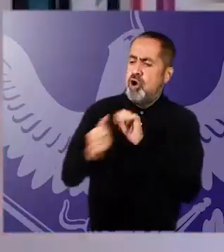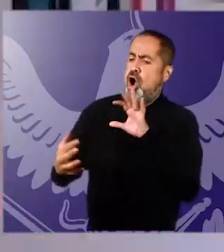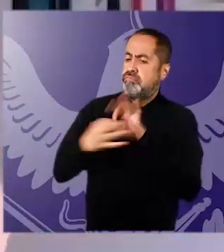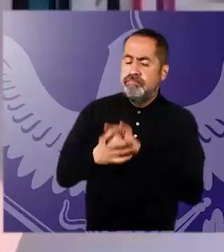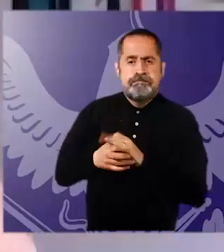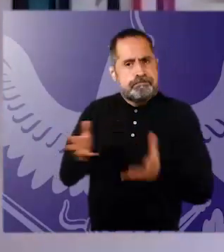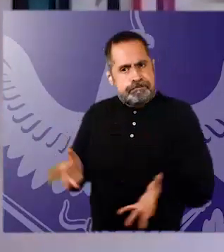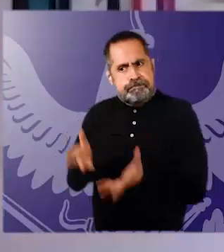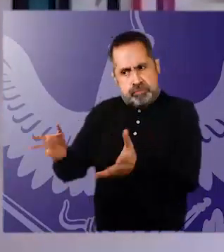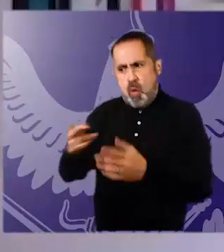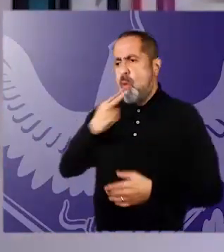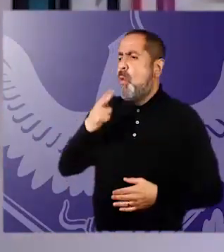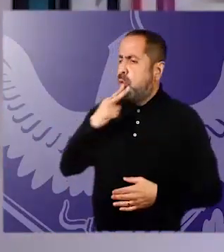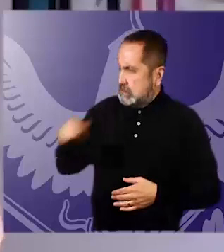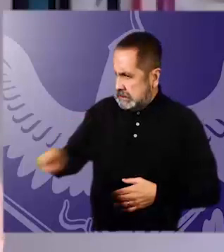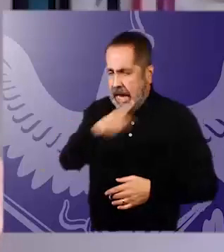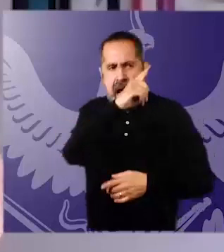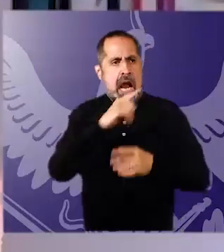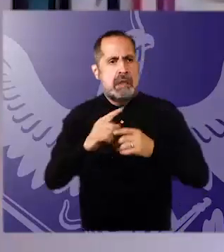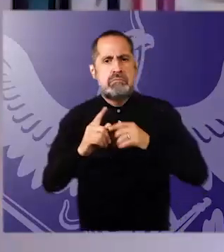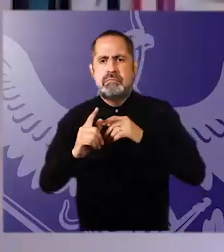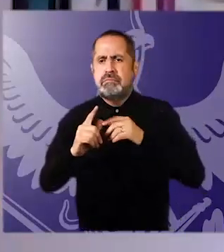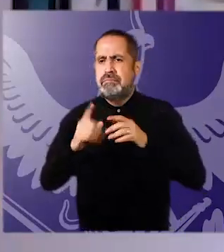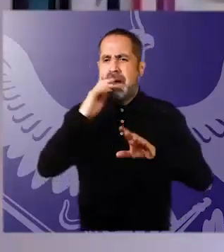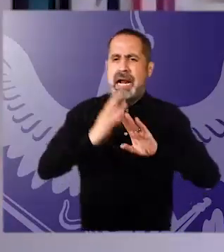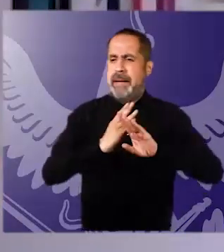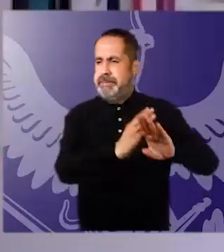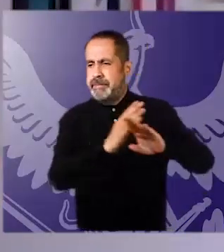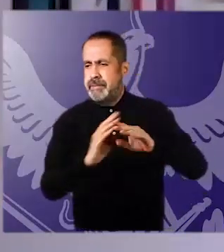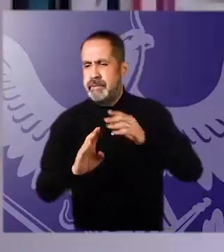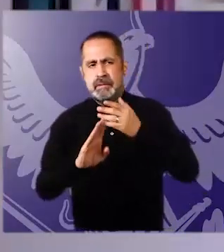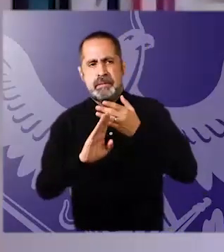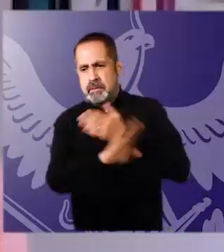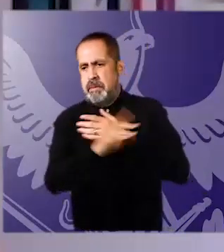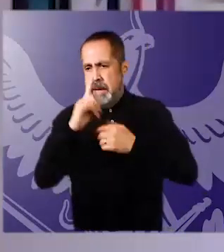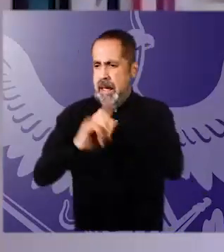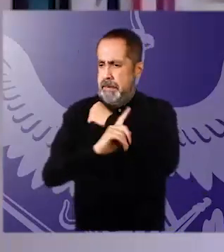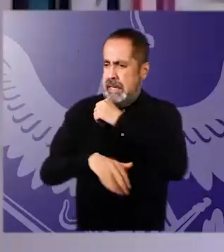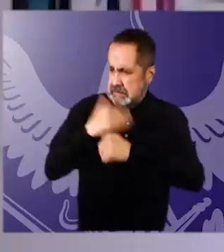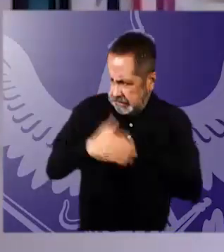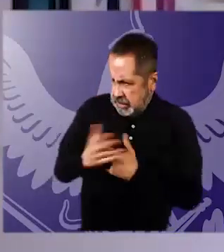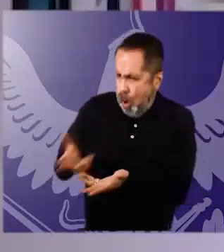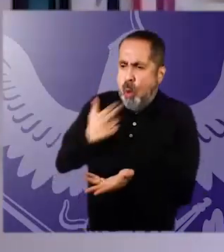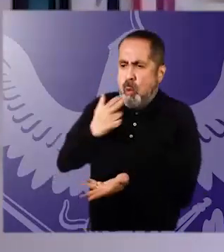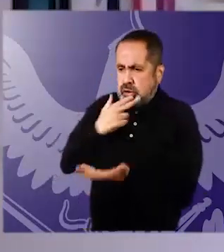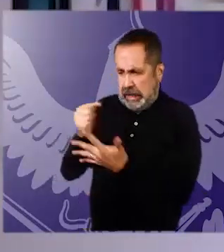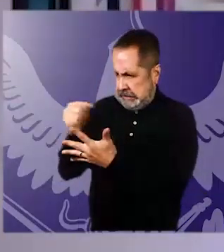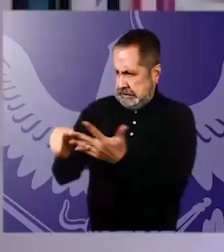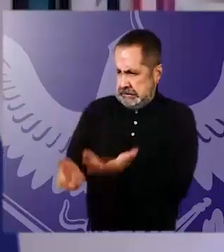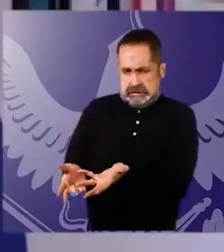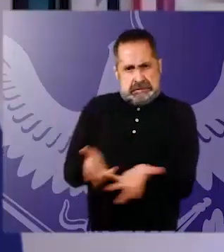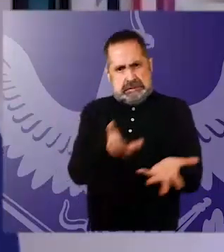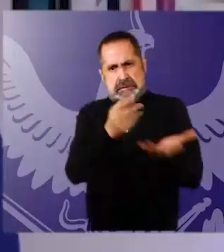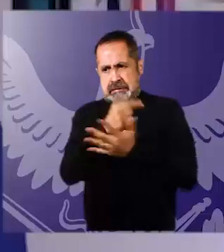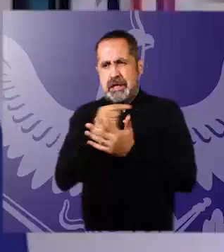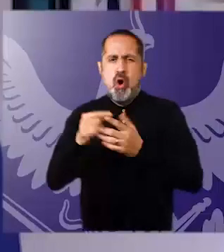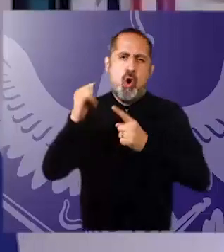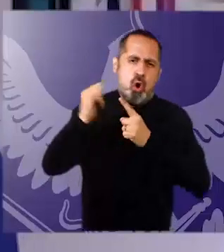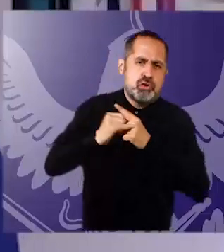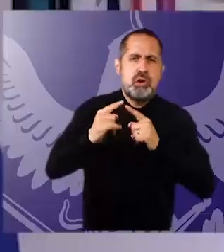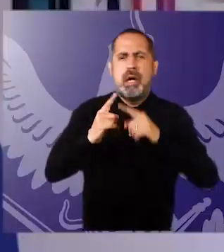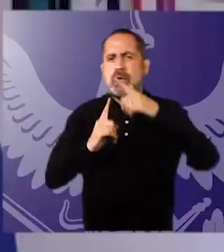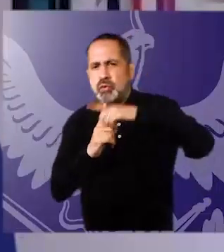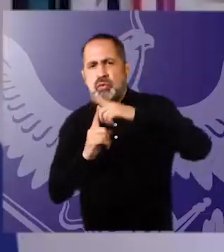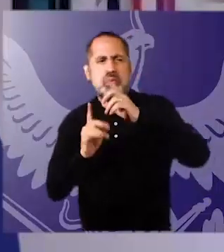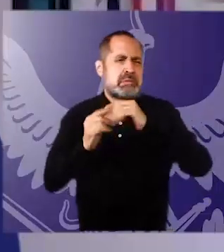estudiantes, incentivarlos a usar los métodos anticonceptivos eficaces y ayudar a que su